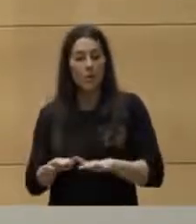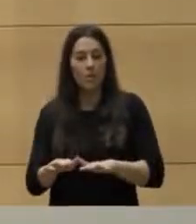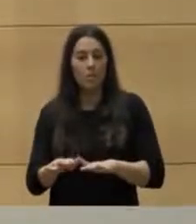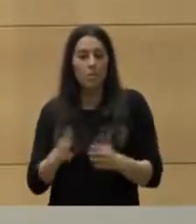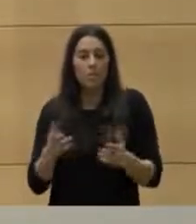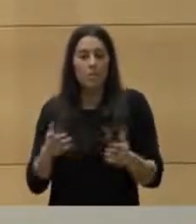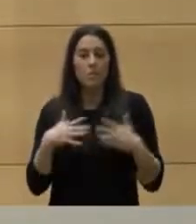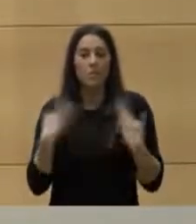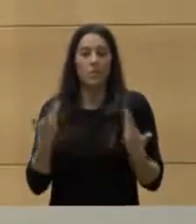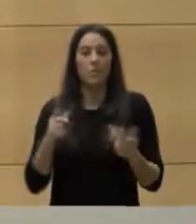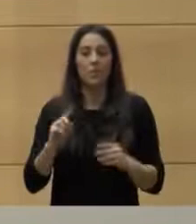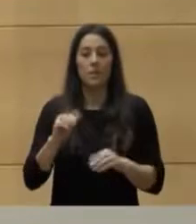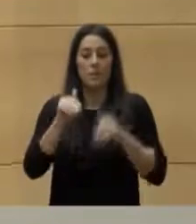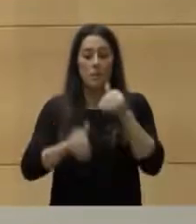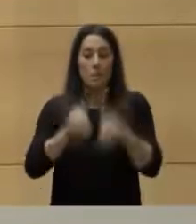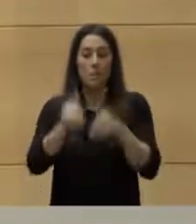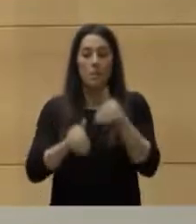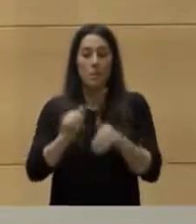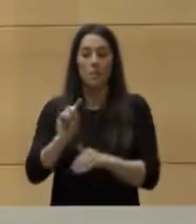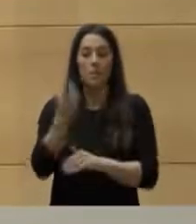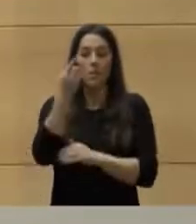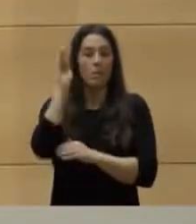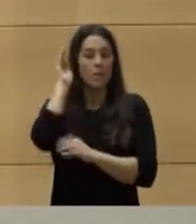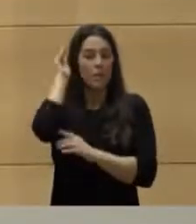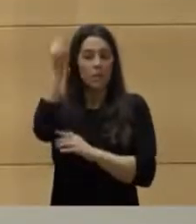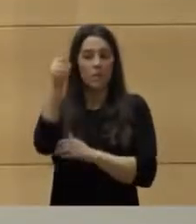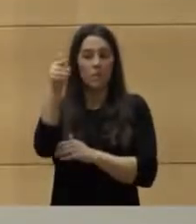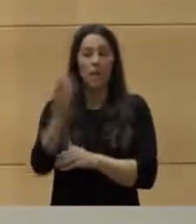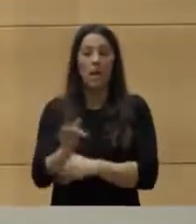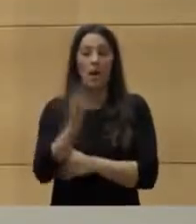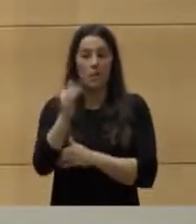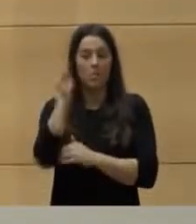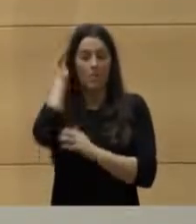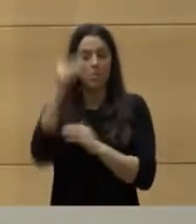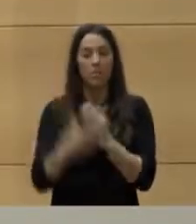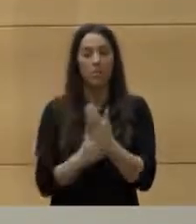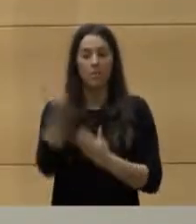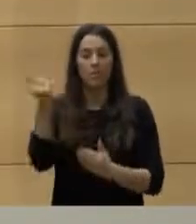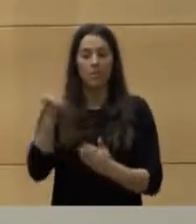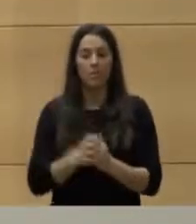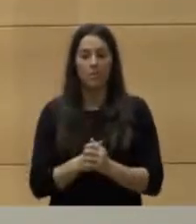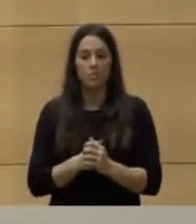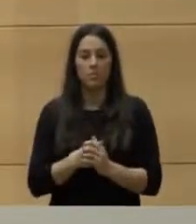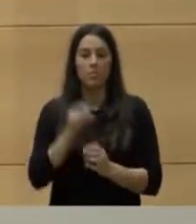Primera República Española, y además federal. Duró 10 meses.